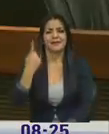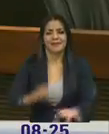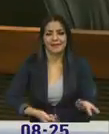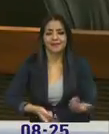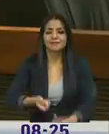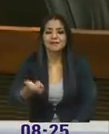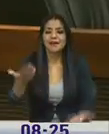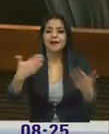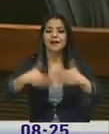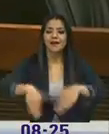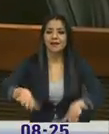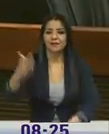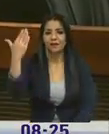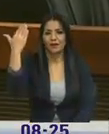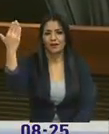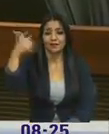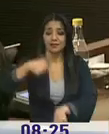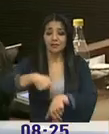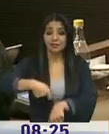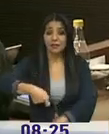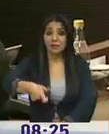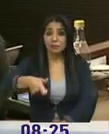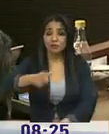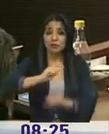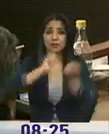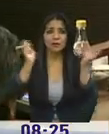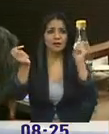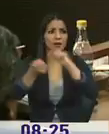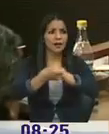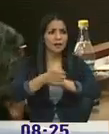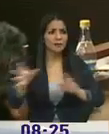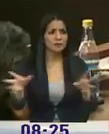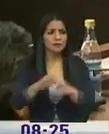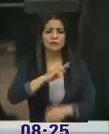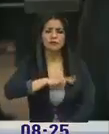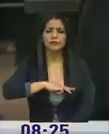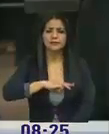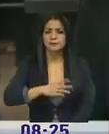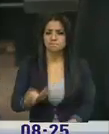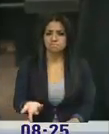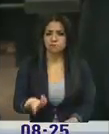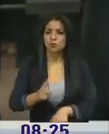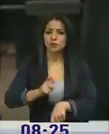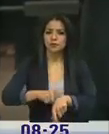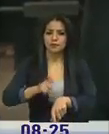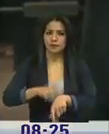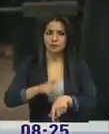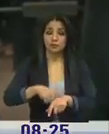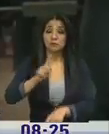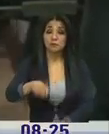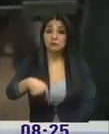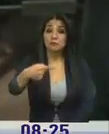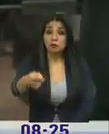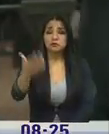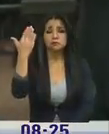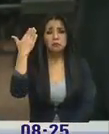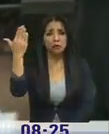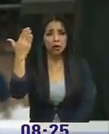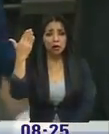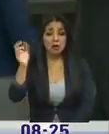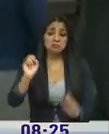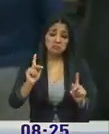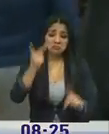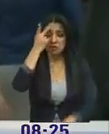Además mencionaron que es muy corto el tiempo que resta para modificar la estructura del municipio. Y la próxima administración, el alcalde hará lo que se le ocurra hacer